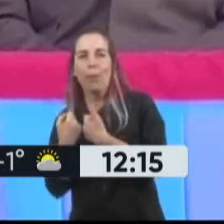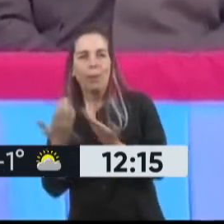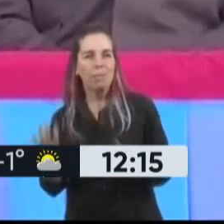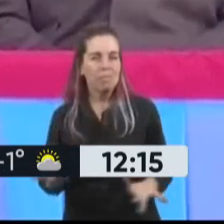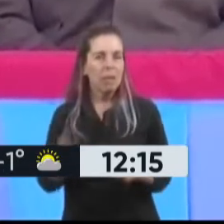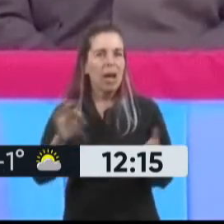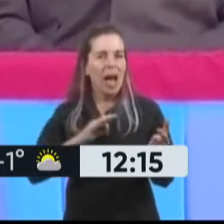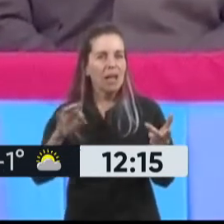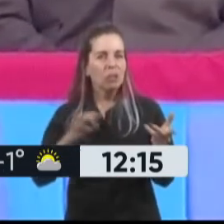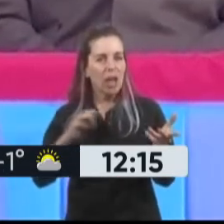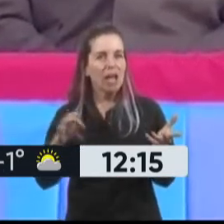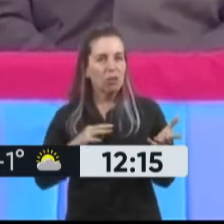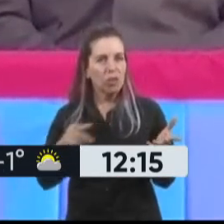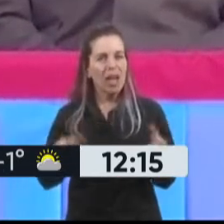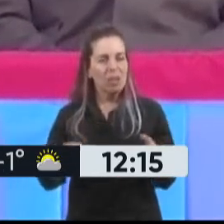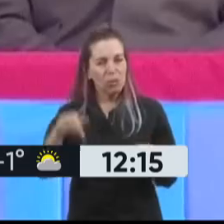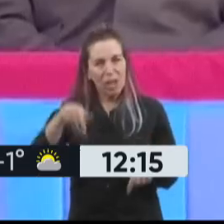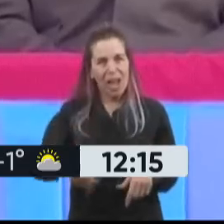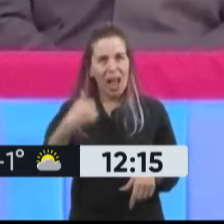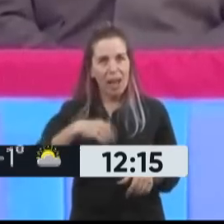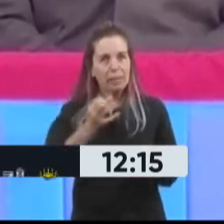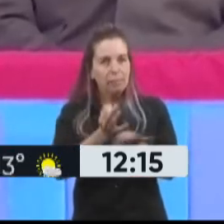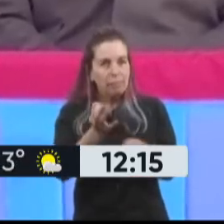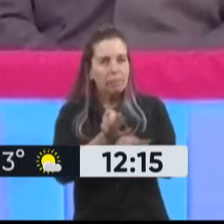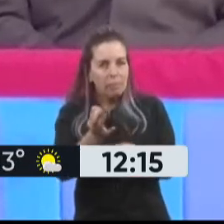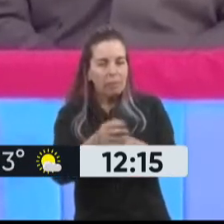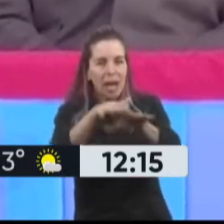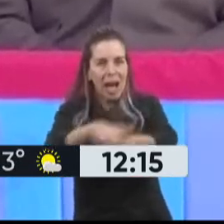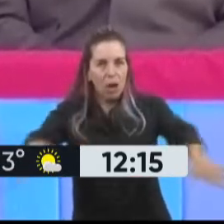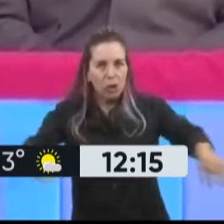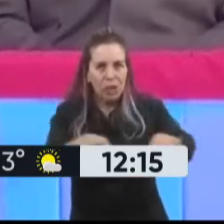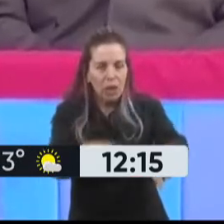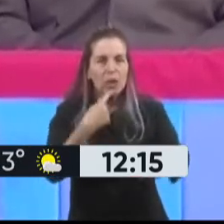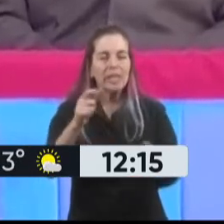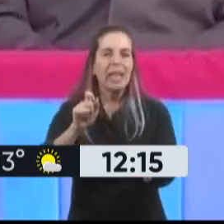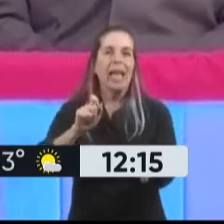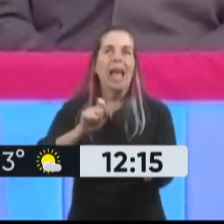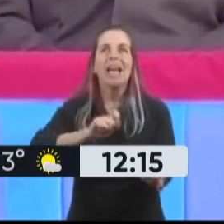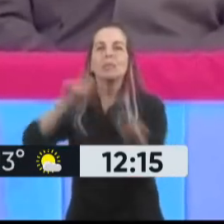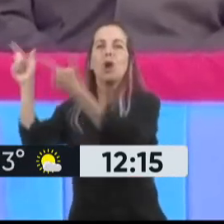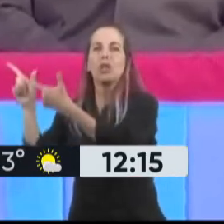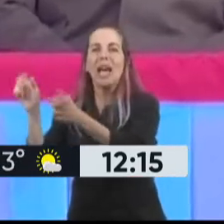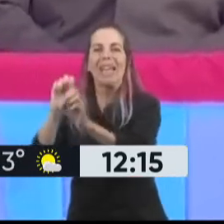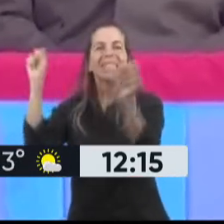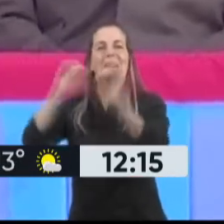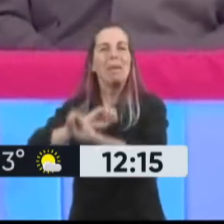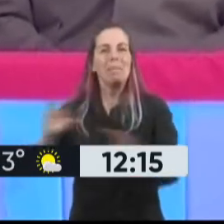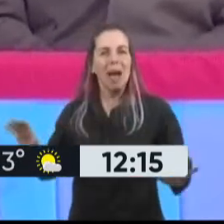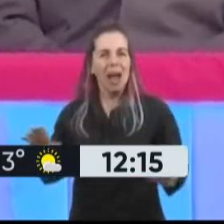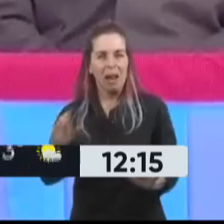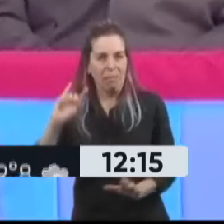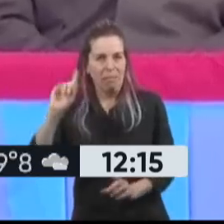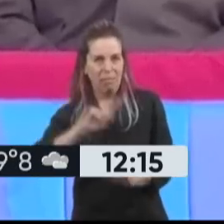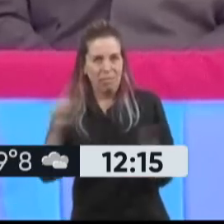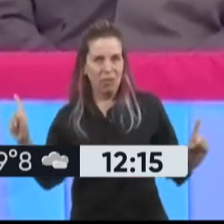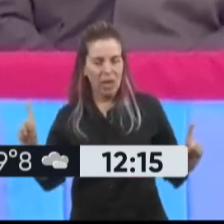durante décadas se haya enseñado a nuestros chicos que el modelo agroexportador fuera algo malo? Argentina tiene que ser